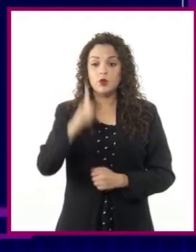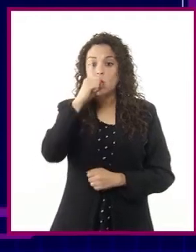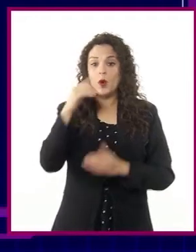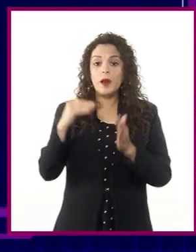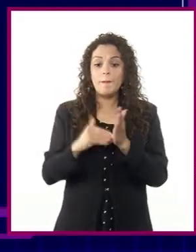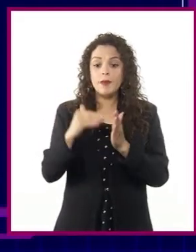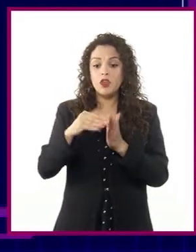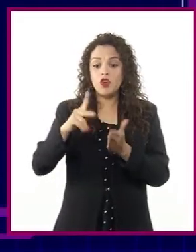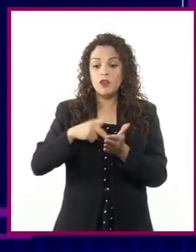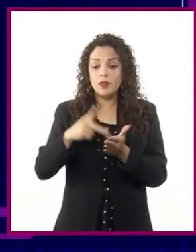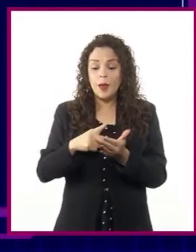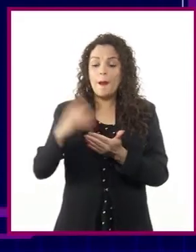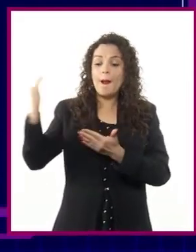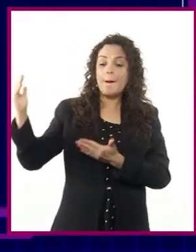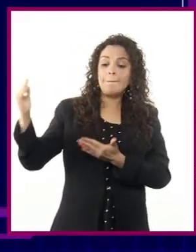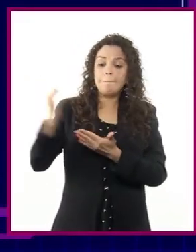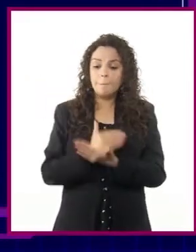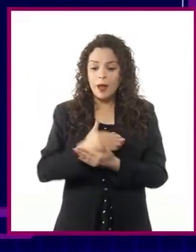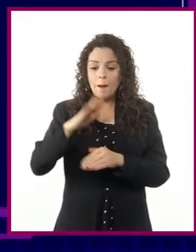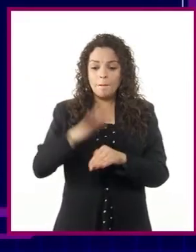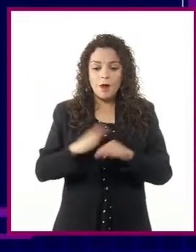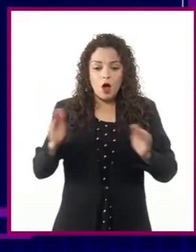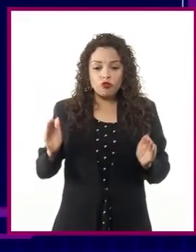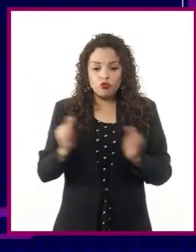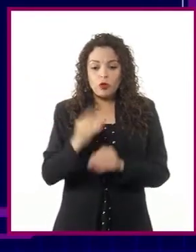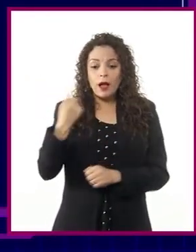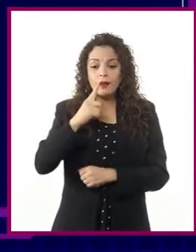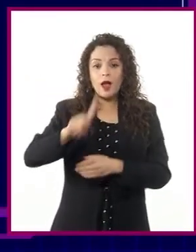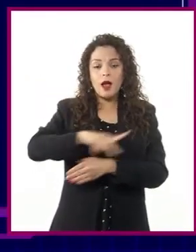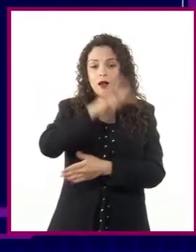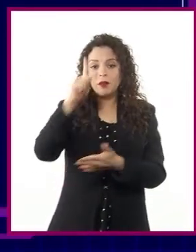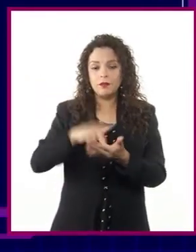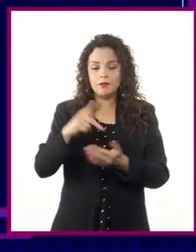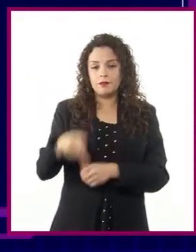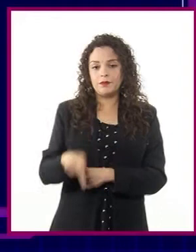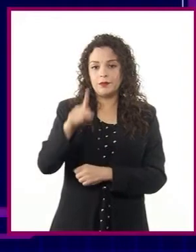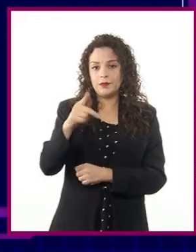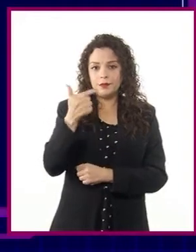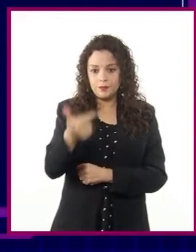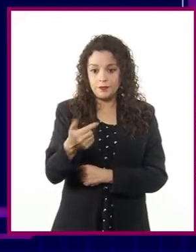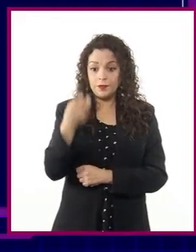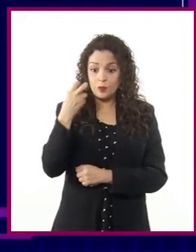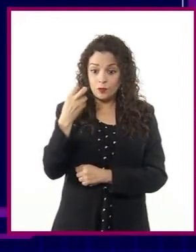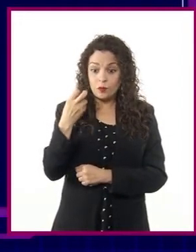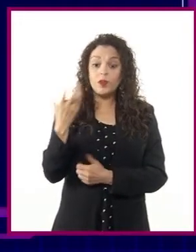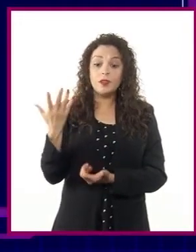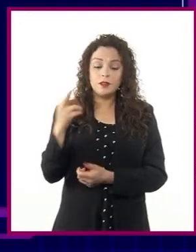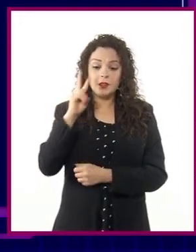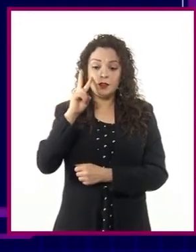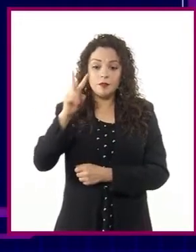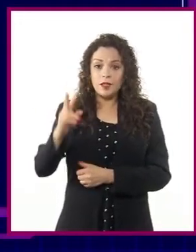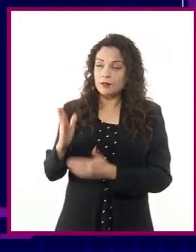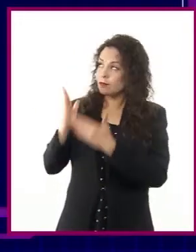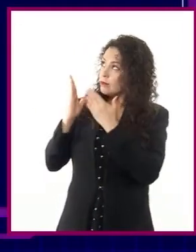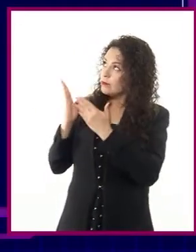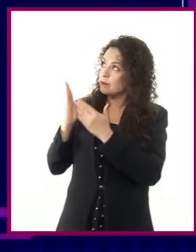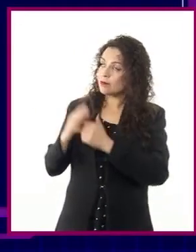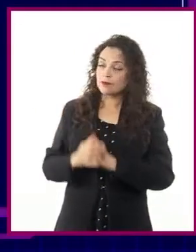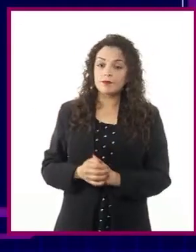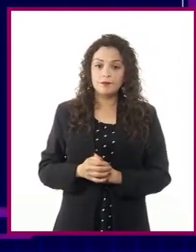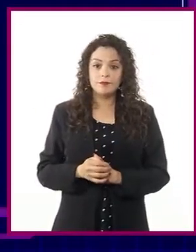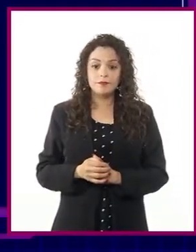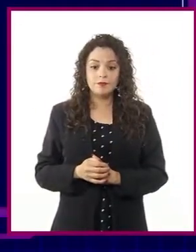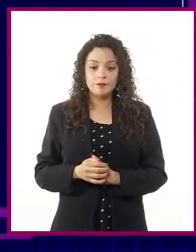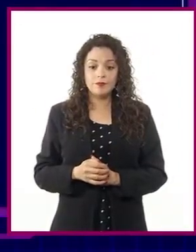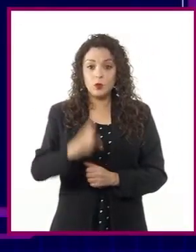más pequeños que el kilogramo. Por eso decimos que el miligramo es la millonésima parte del kilogramo, o viceversa, que el